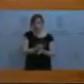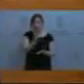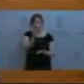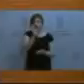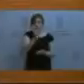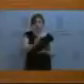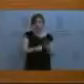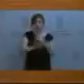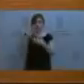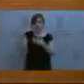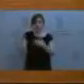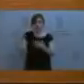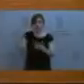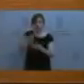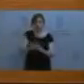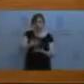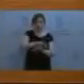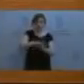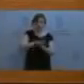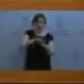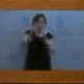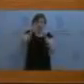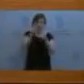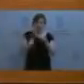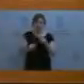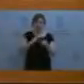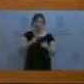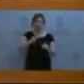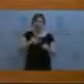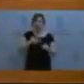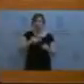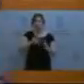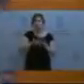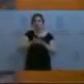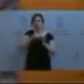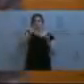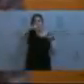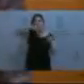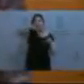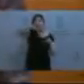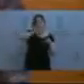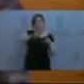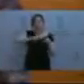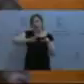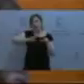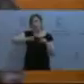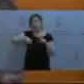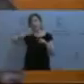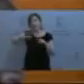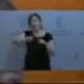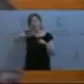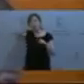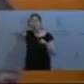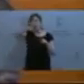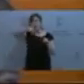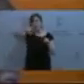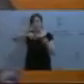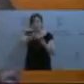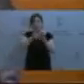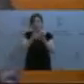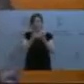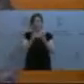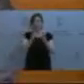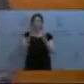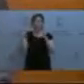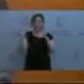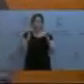años que hablamos de esto y mañana podremos hablar de otra pintura concreta y pasado podremos hablar de otra, pero yo creo que es el momento de